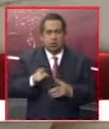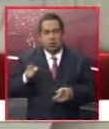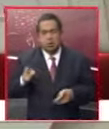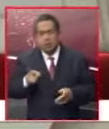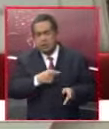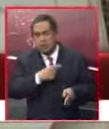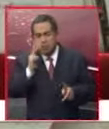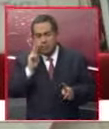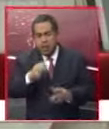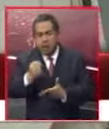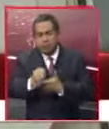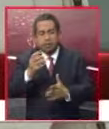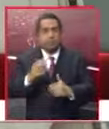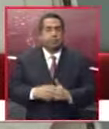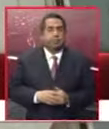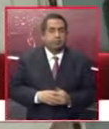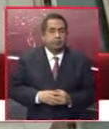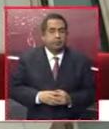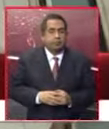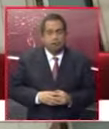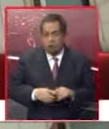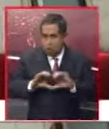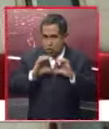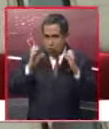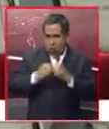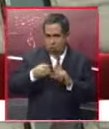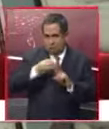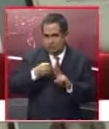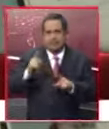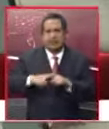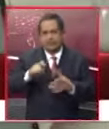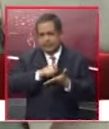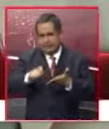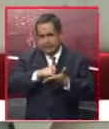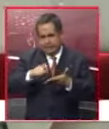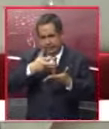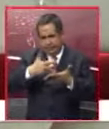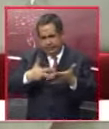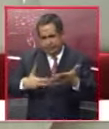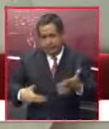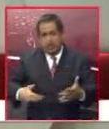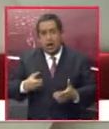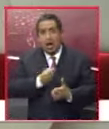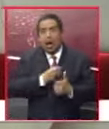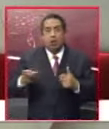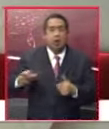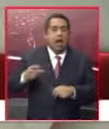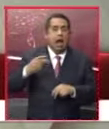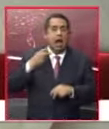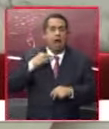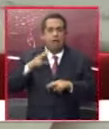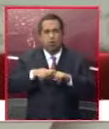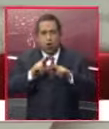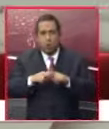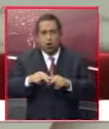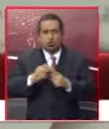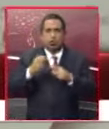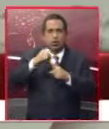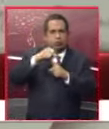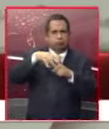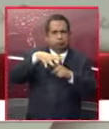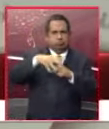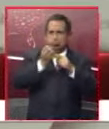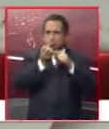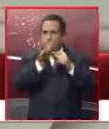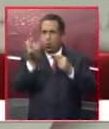aprobación. Para las sesiones de Congreso que redactó la Carta Magna, se encargaron alfombras y un candil de bronce, según consta